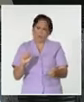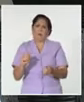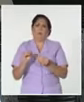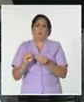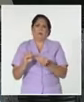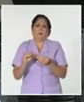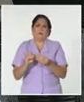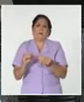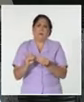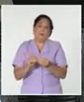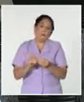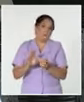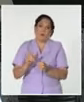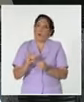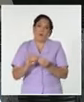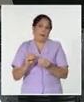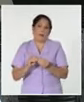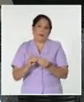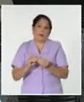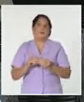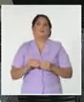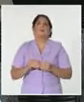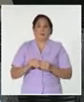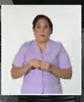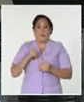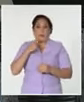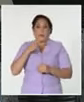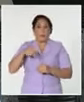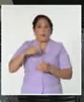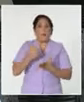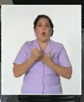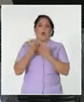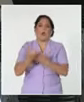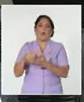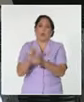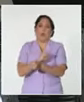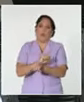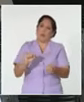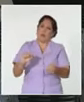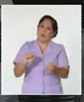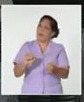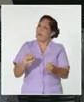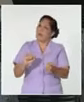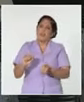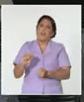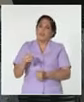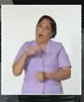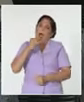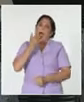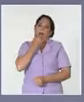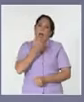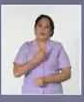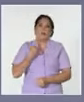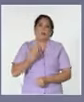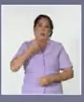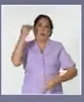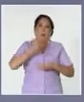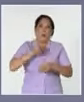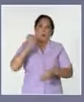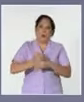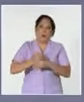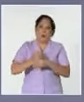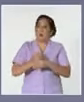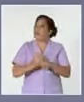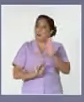como terrorista, entonces acusan a Cuba de ser terrorista. Eso repercute grandemente para el desarrollo